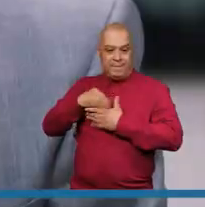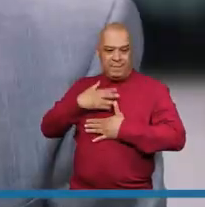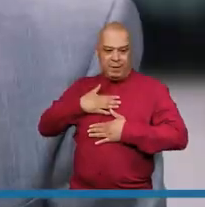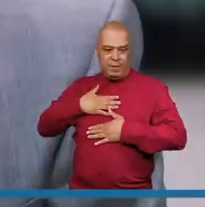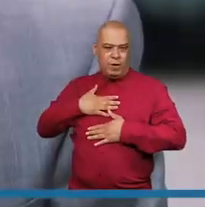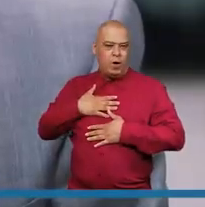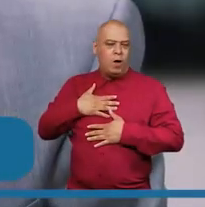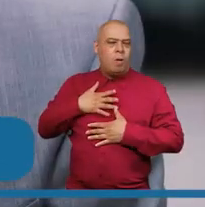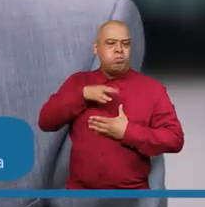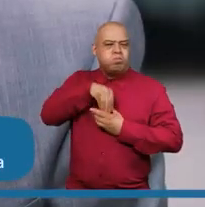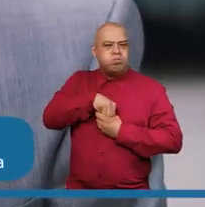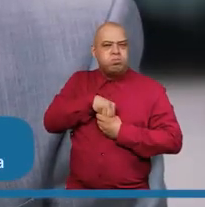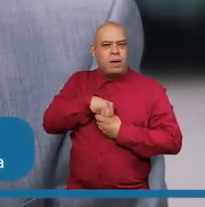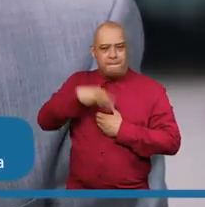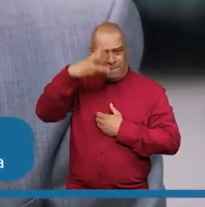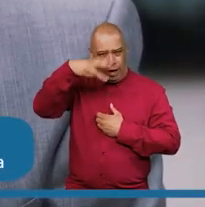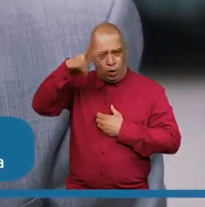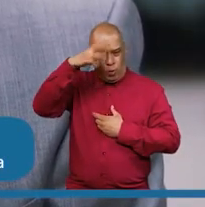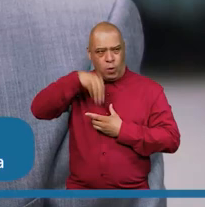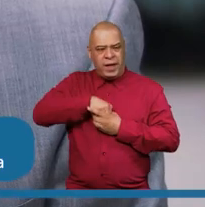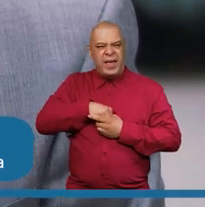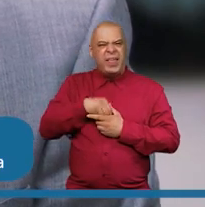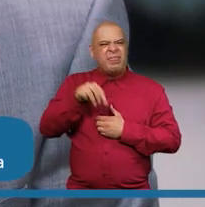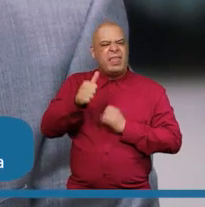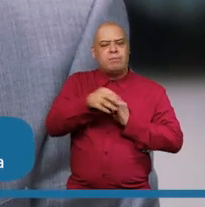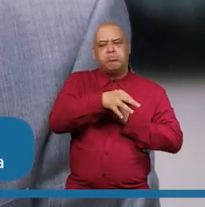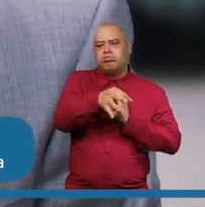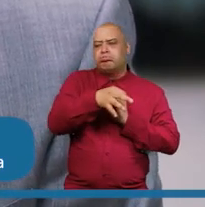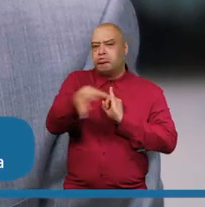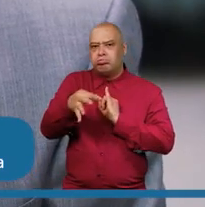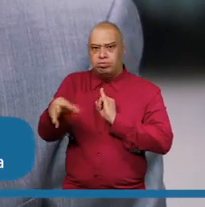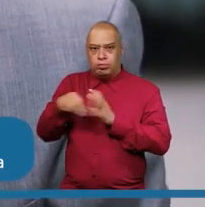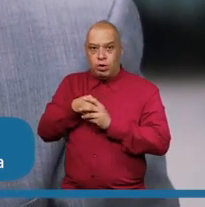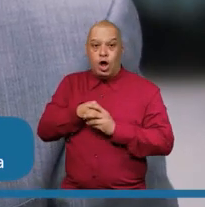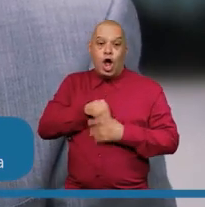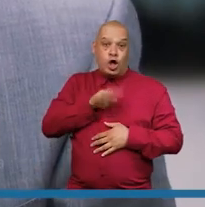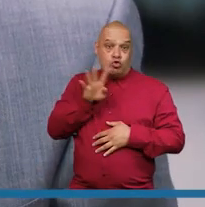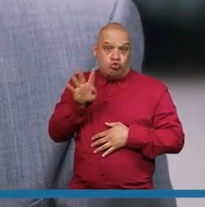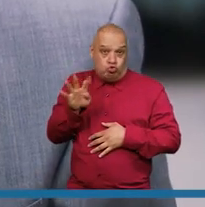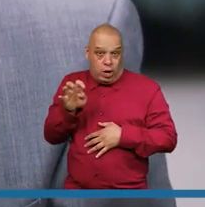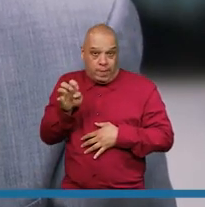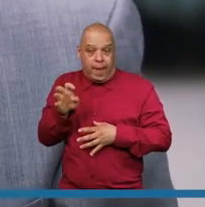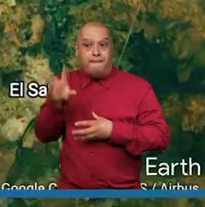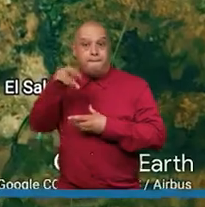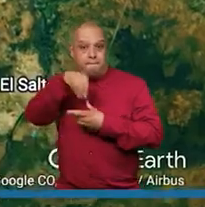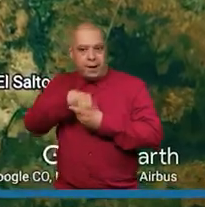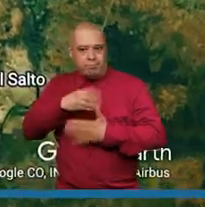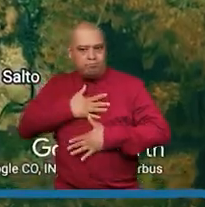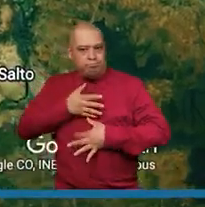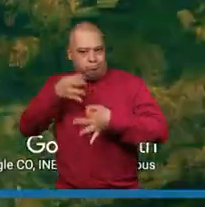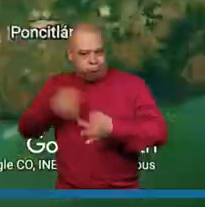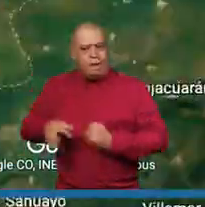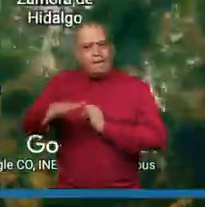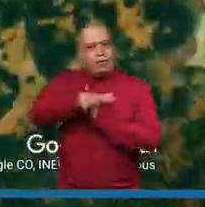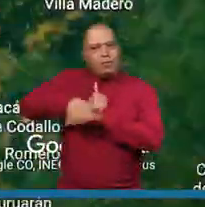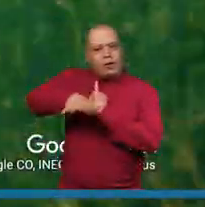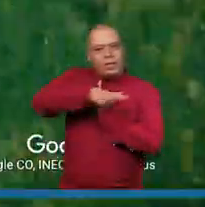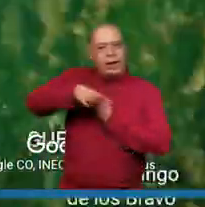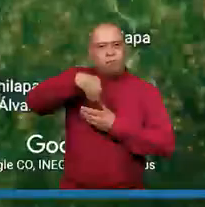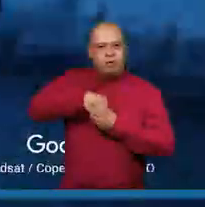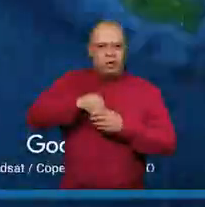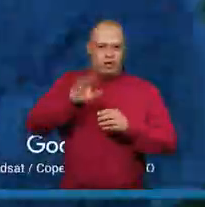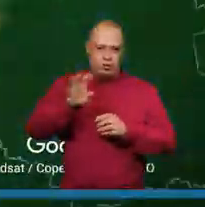tiene una integración de 10 municipios, aunque 9 somos los que tenemos la institucionalidad